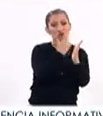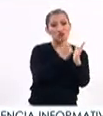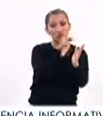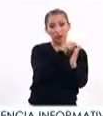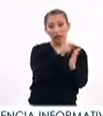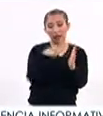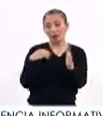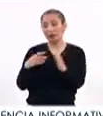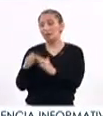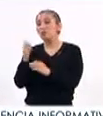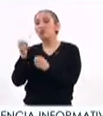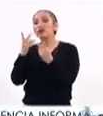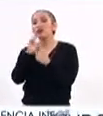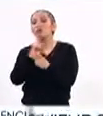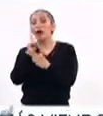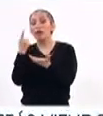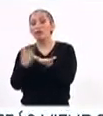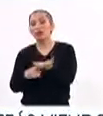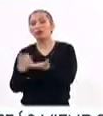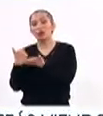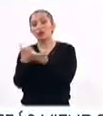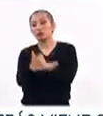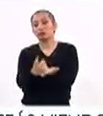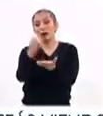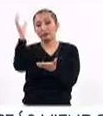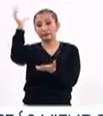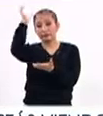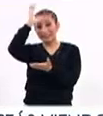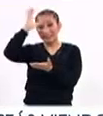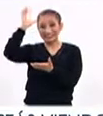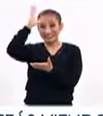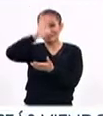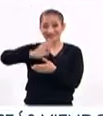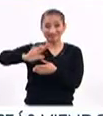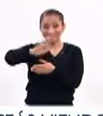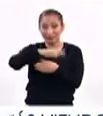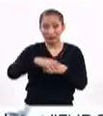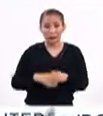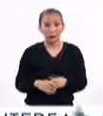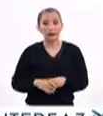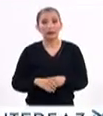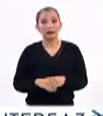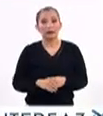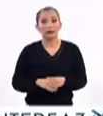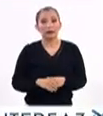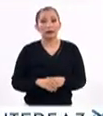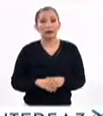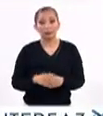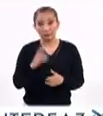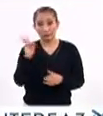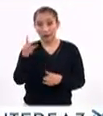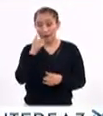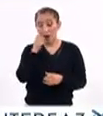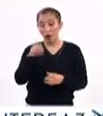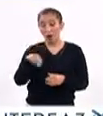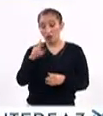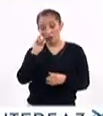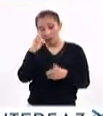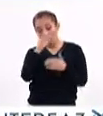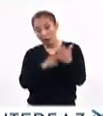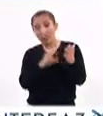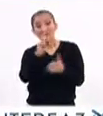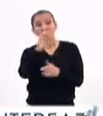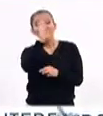masculina y el número de mujeres que participan en este sector. Con decirles que la ONU registra